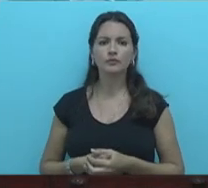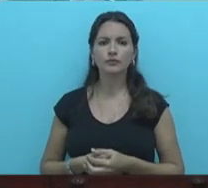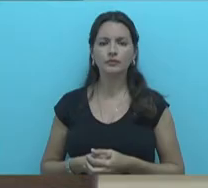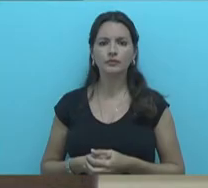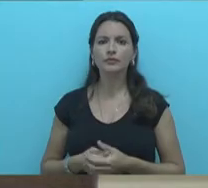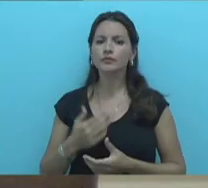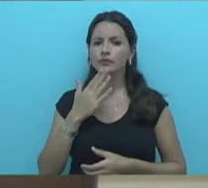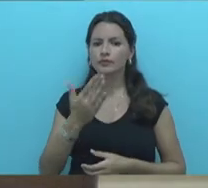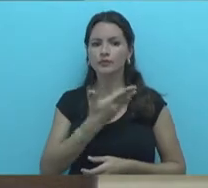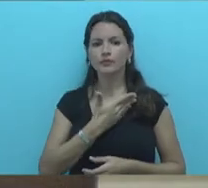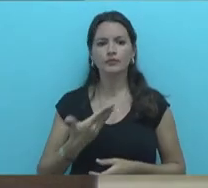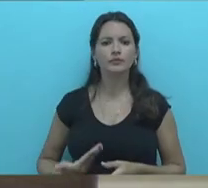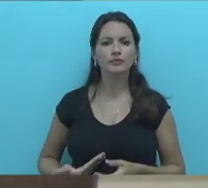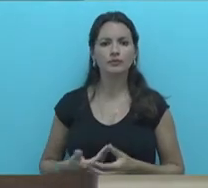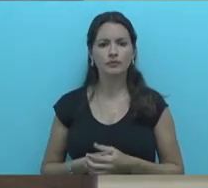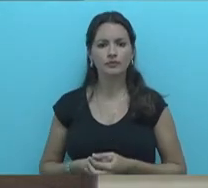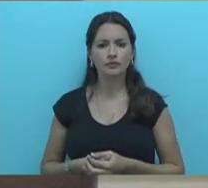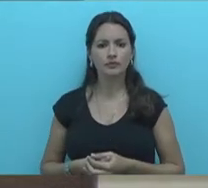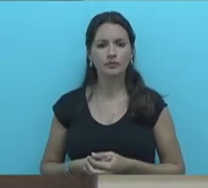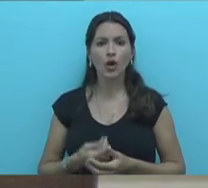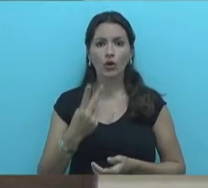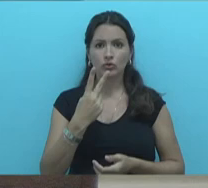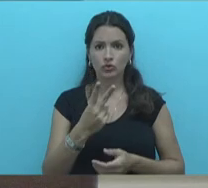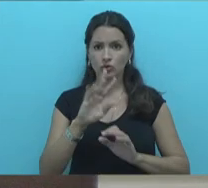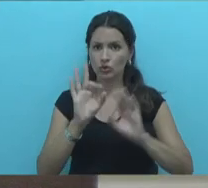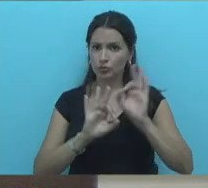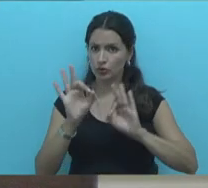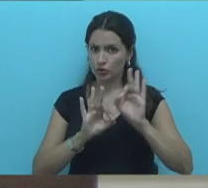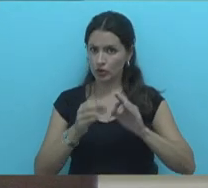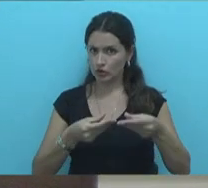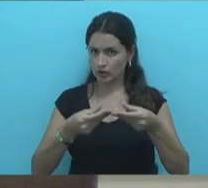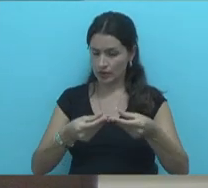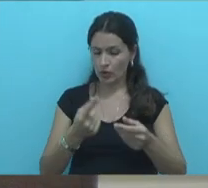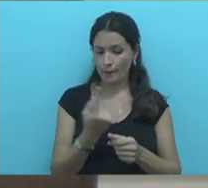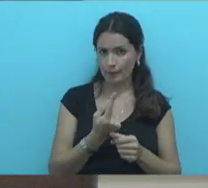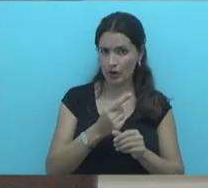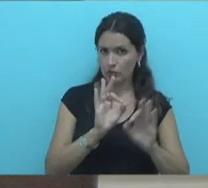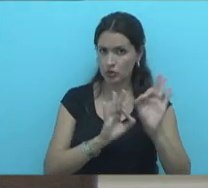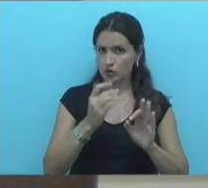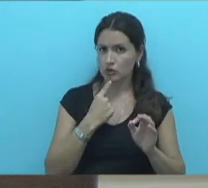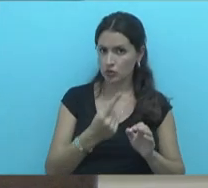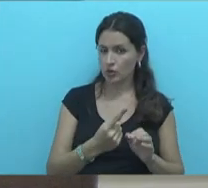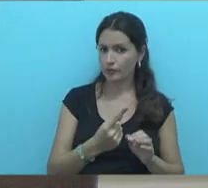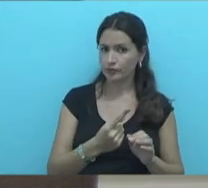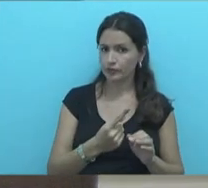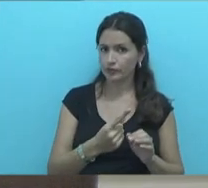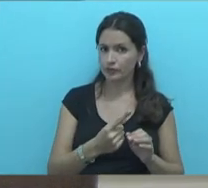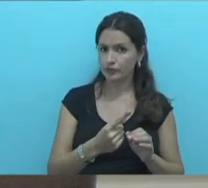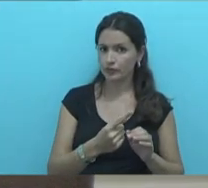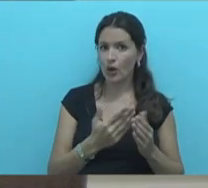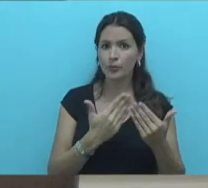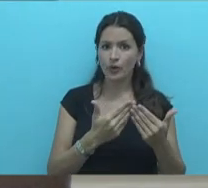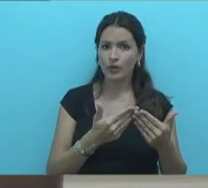Gracias, señor presidente. Voy a dar ingreso a dos proyectos. Uno es un proyecto de resolución para presentar aquí